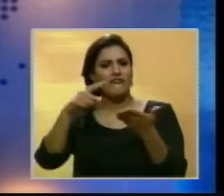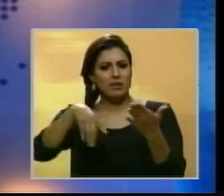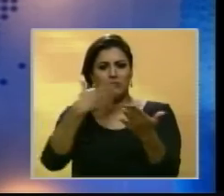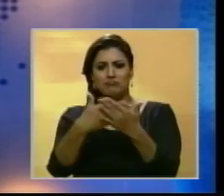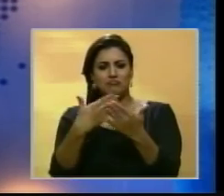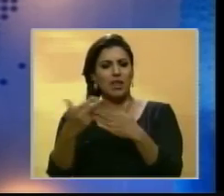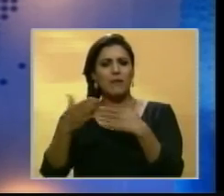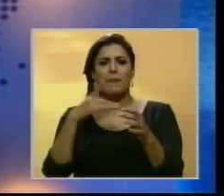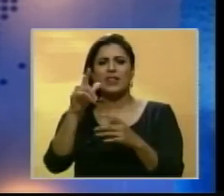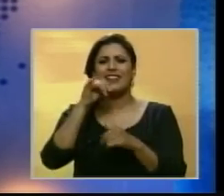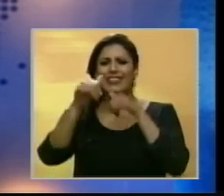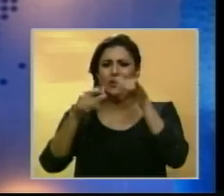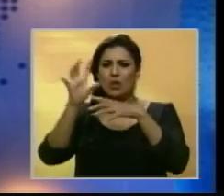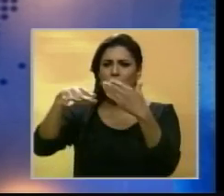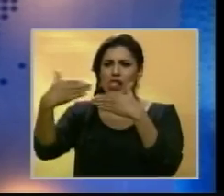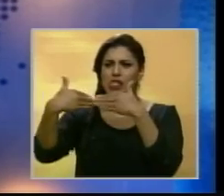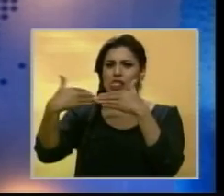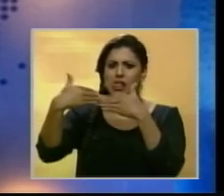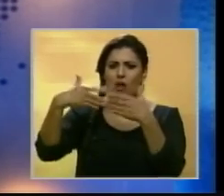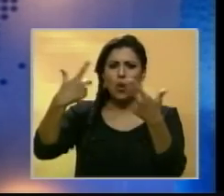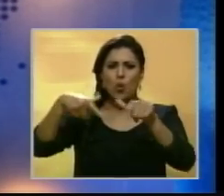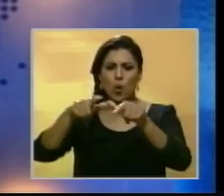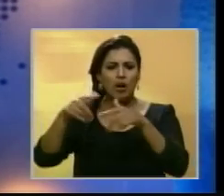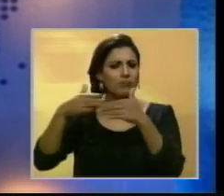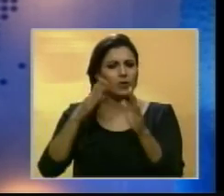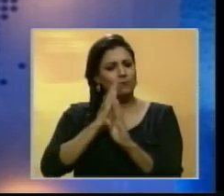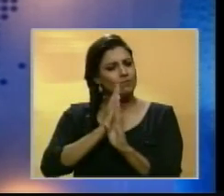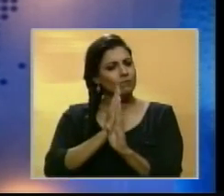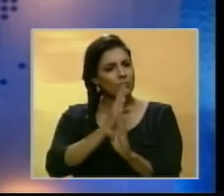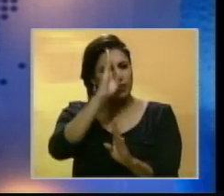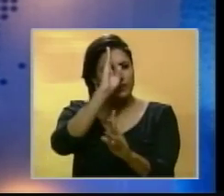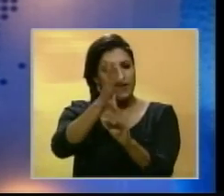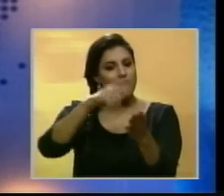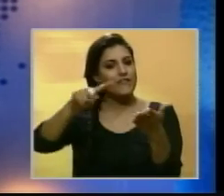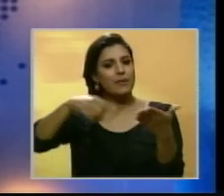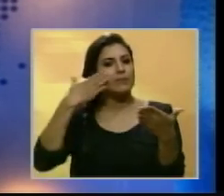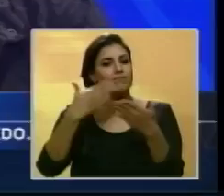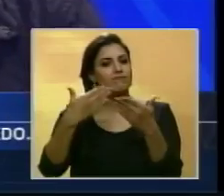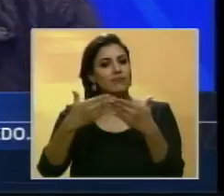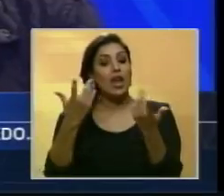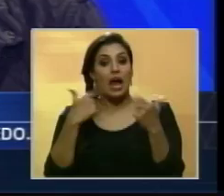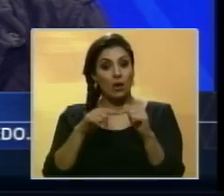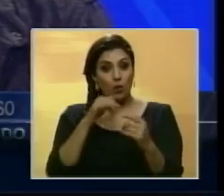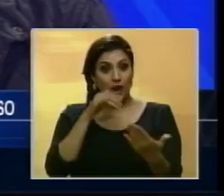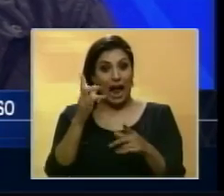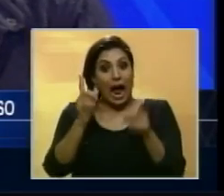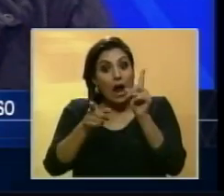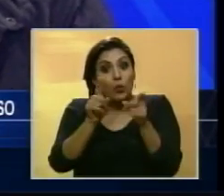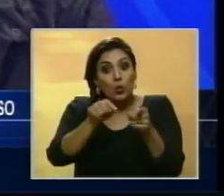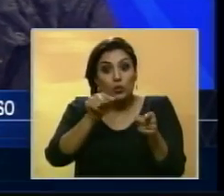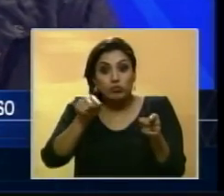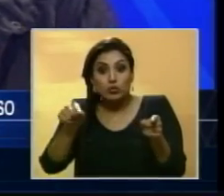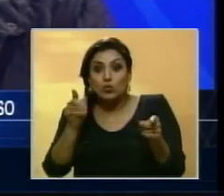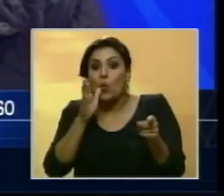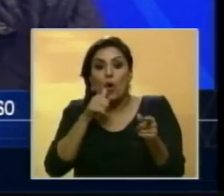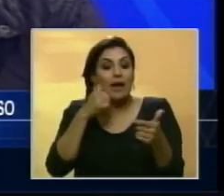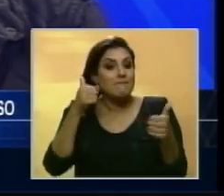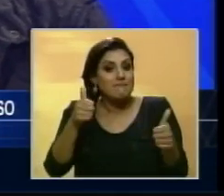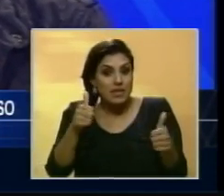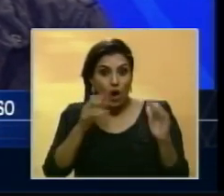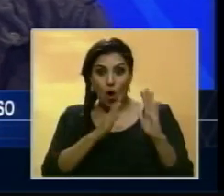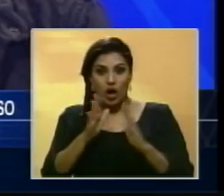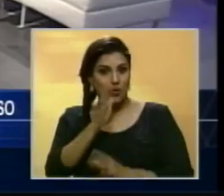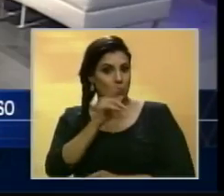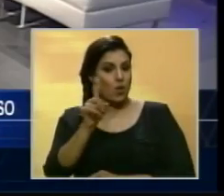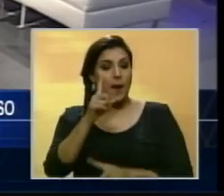a pesar de denunciar irregularidades en el proceso que realiza el Consejo Nacional Electoral. Dijo que en algunos puntos no se está cumpliendo con los